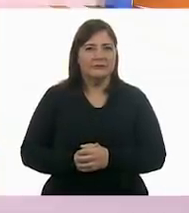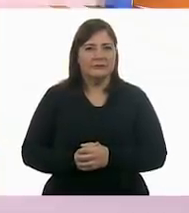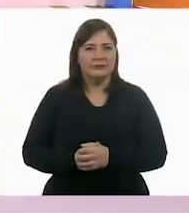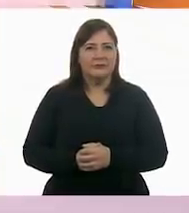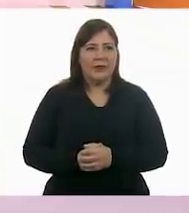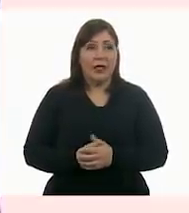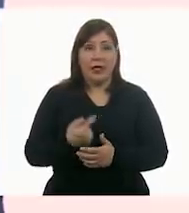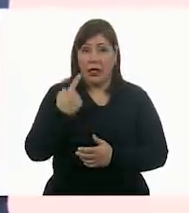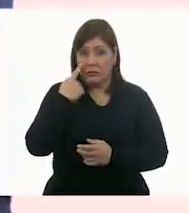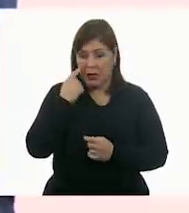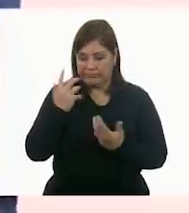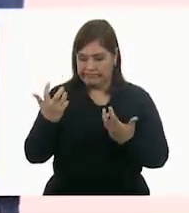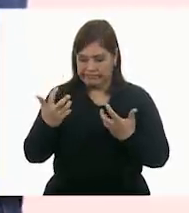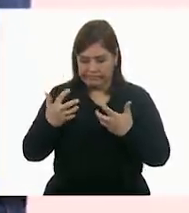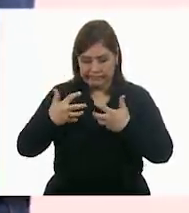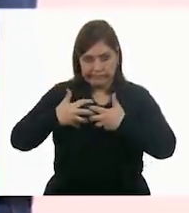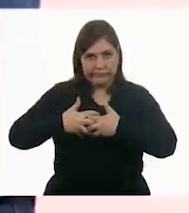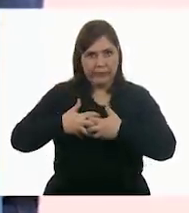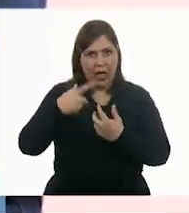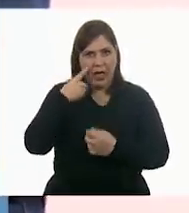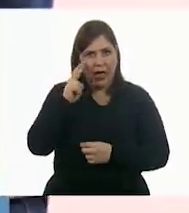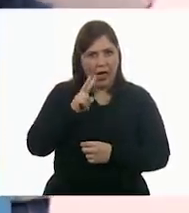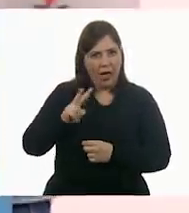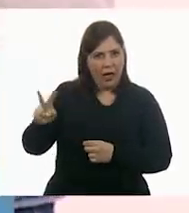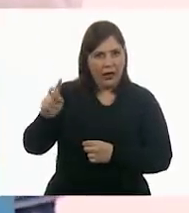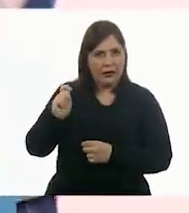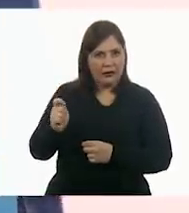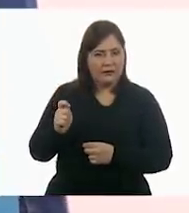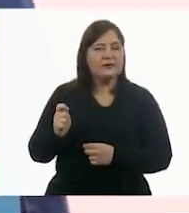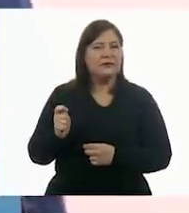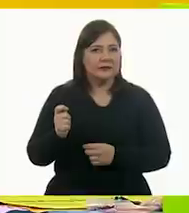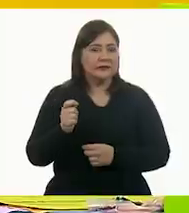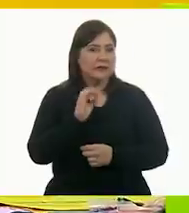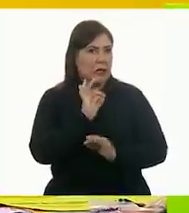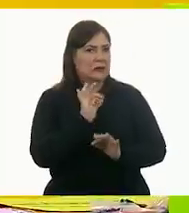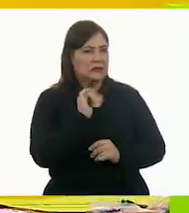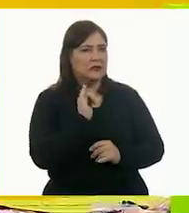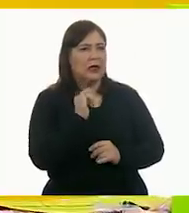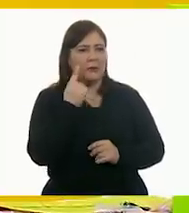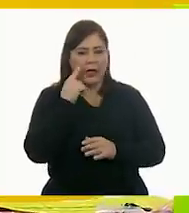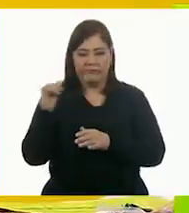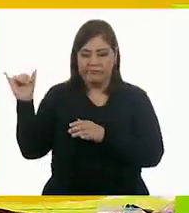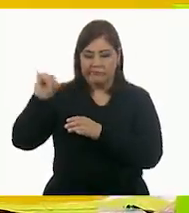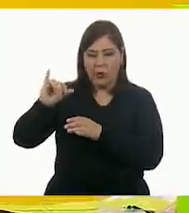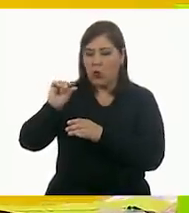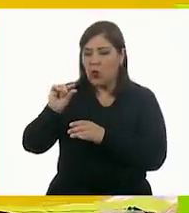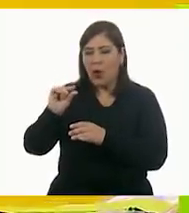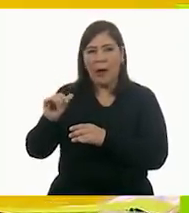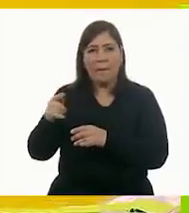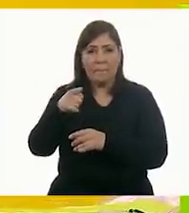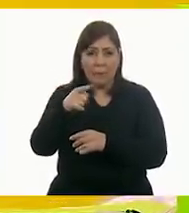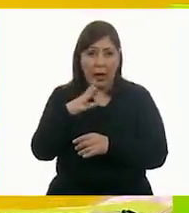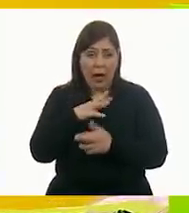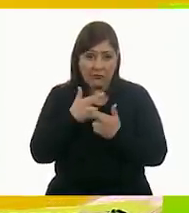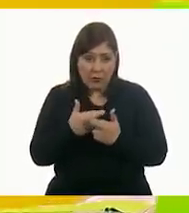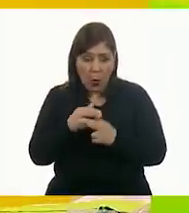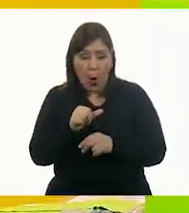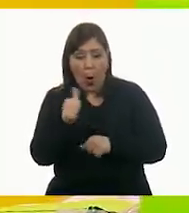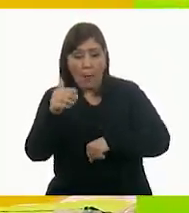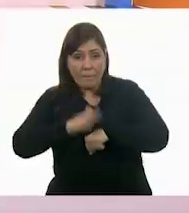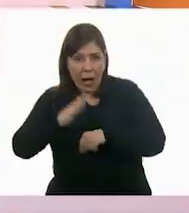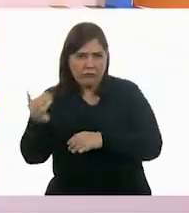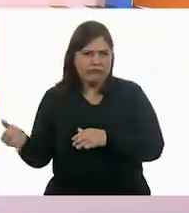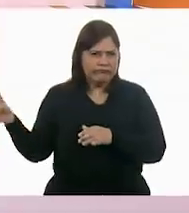Mira cómo se mezclan, ¿ya viste? Sí. Vamos a ver, acá tenemos otro poquito. Si puedes tú también, échale otro